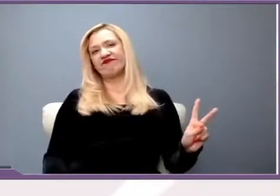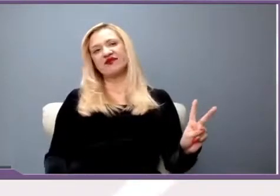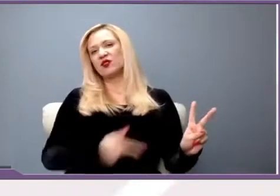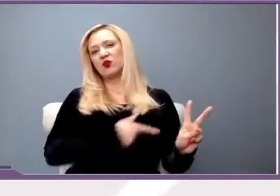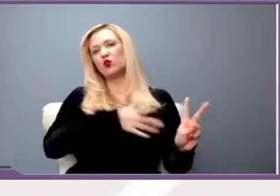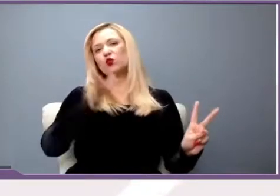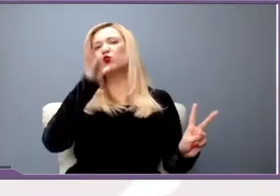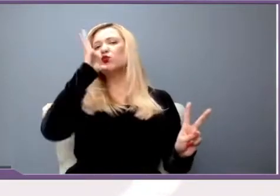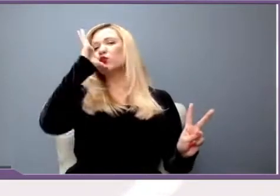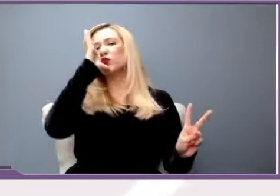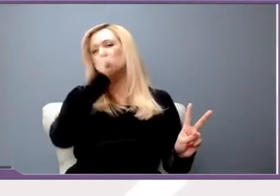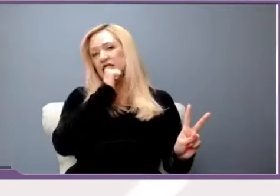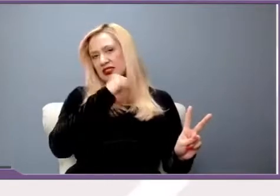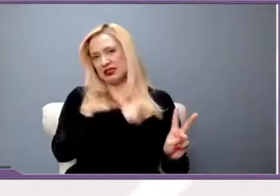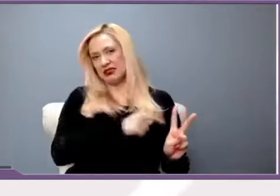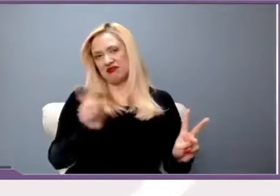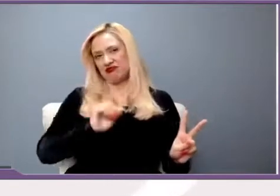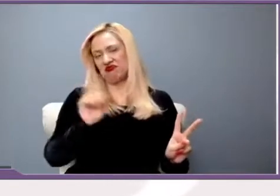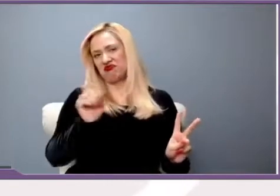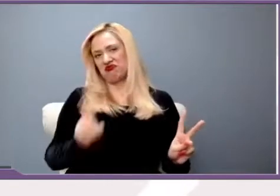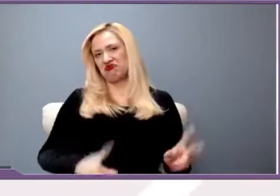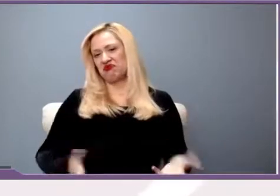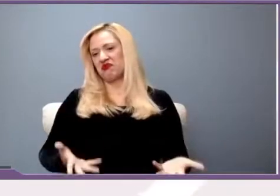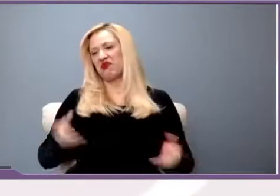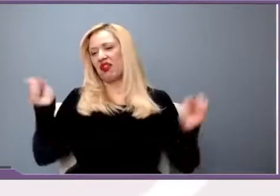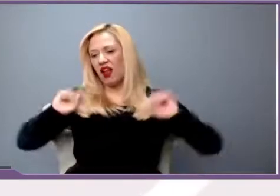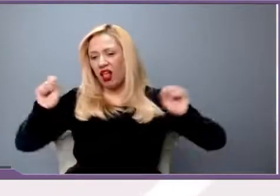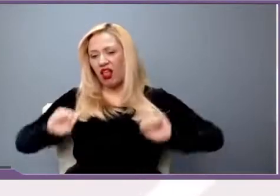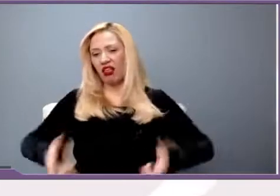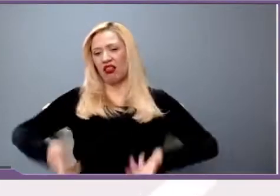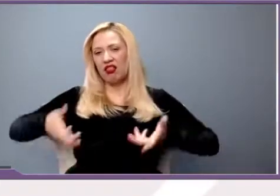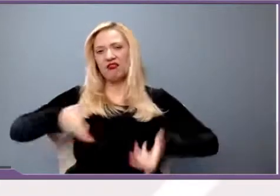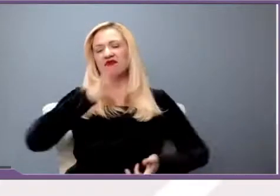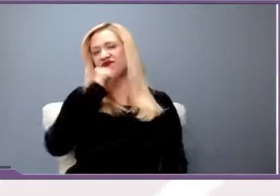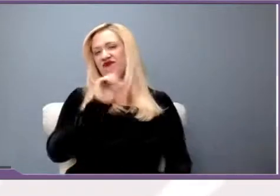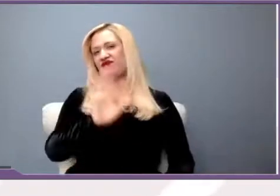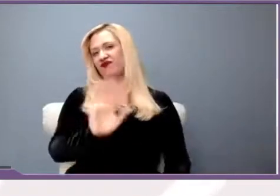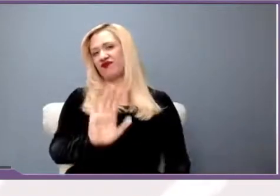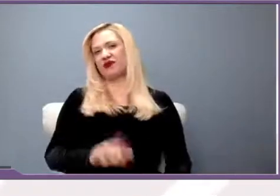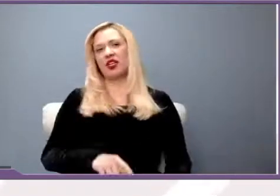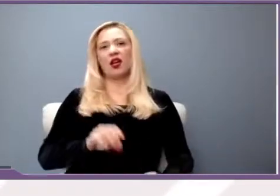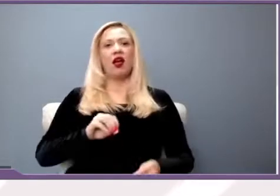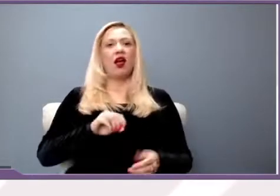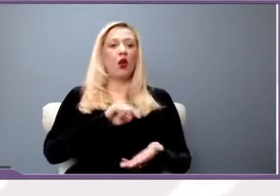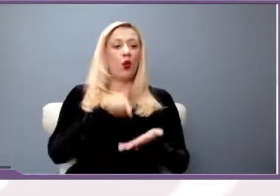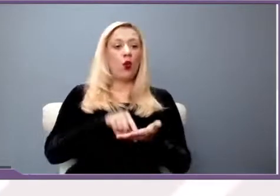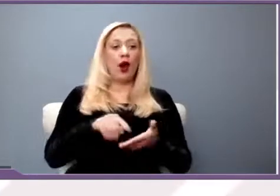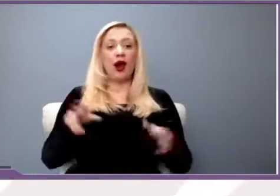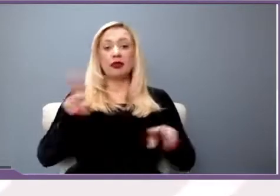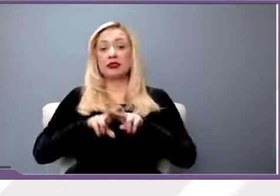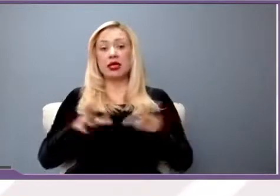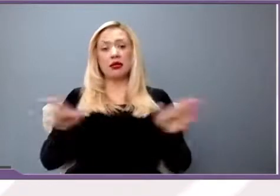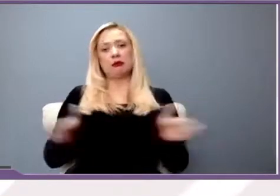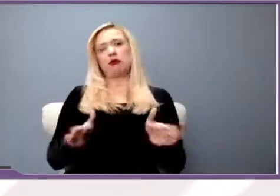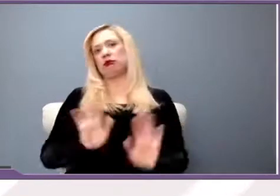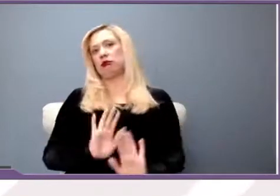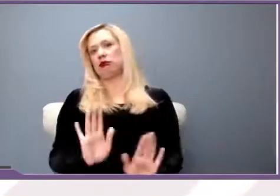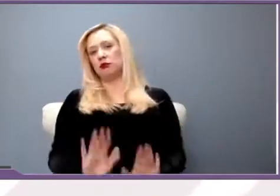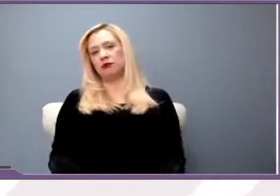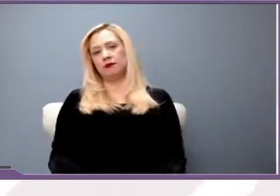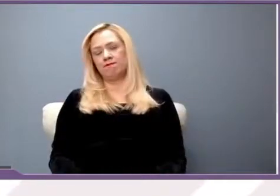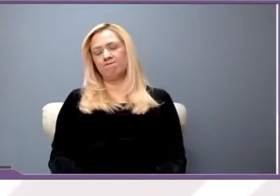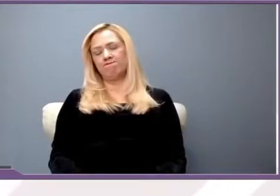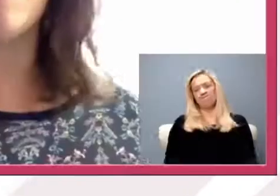accesibles en el sentido de que no pueden acceder a ciertos espacios o verse en ciertos espacios, ¿no? Entonces, con esta idea cerramos este